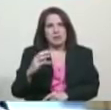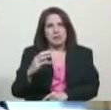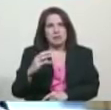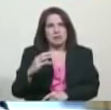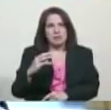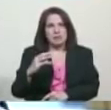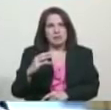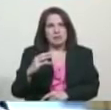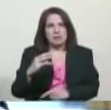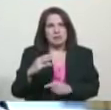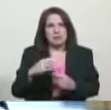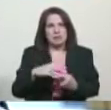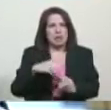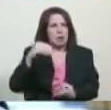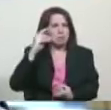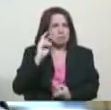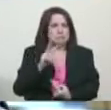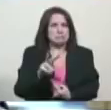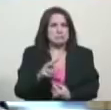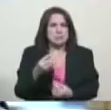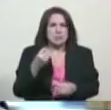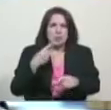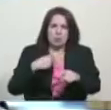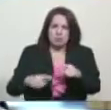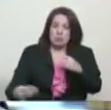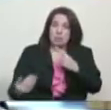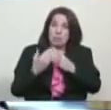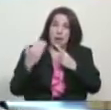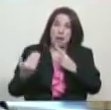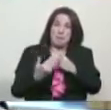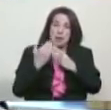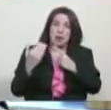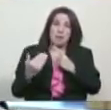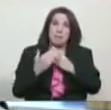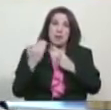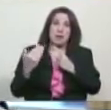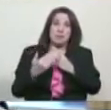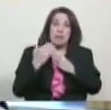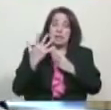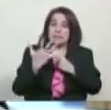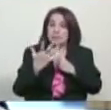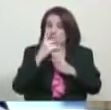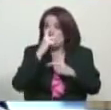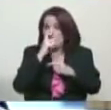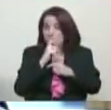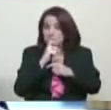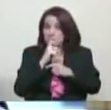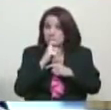uno de los medios internacionales que más ha atacado a Venezuela en los últimos 5 o 6 años y más.